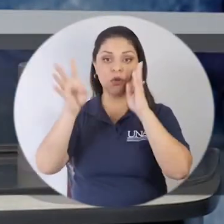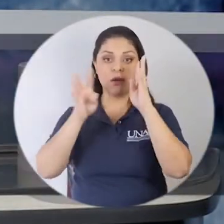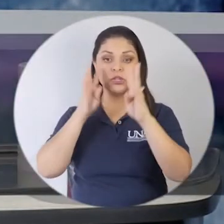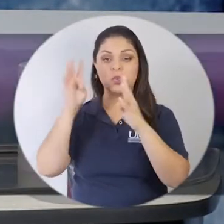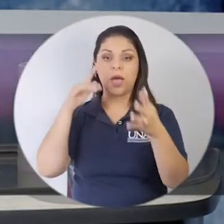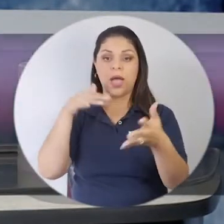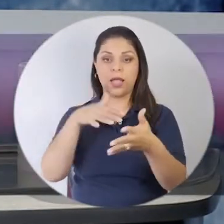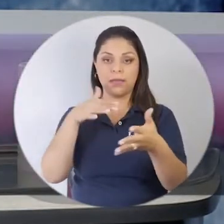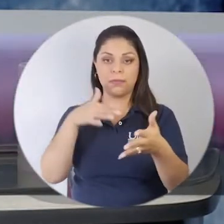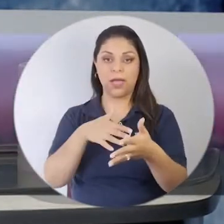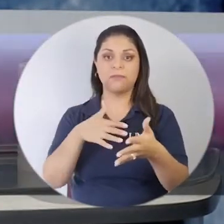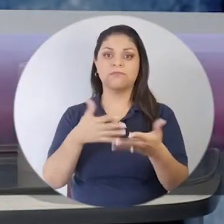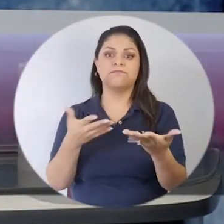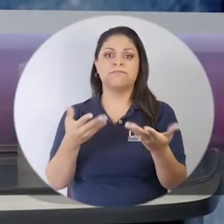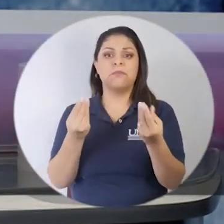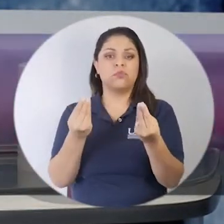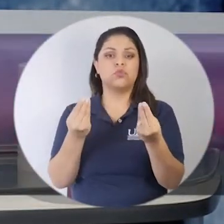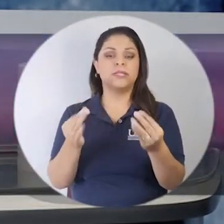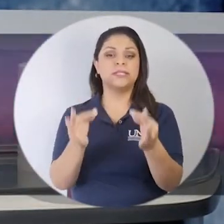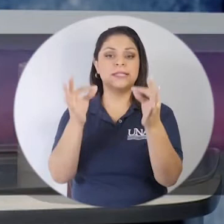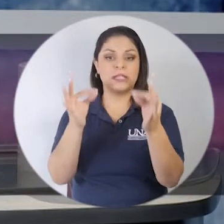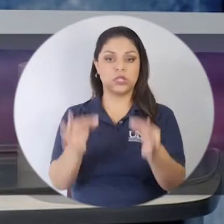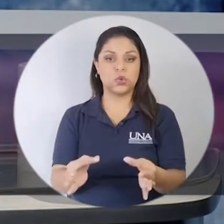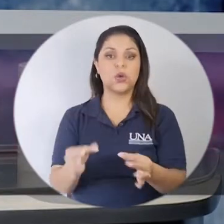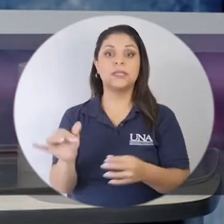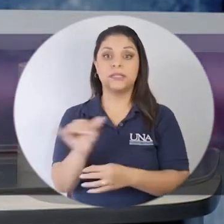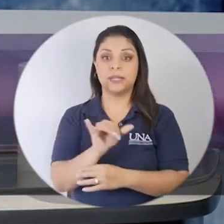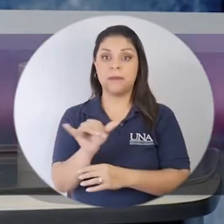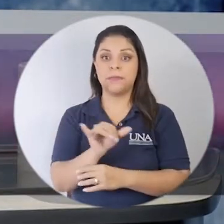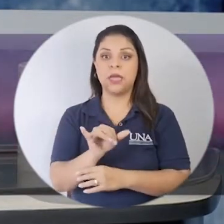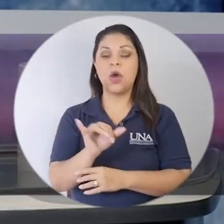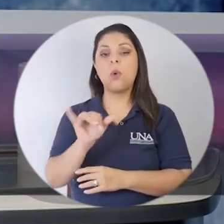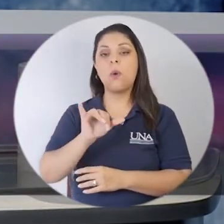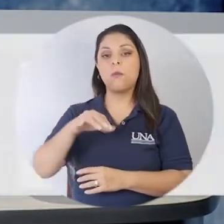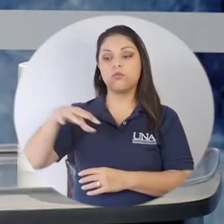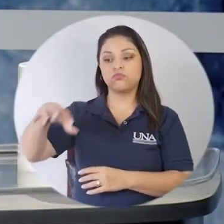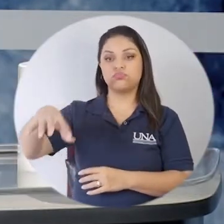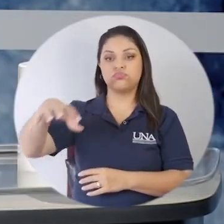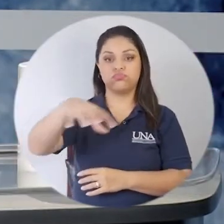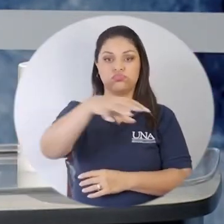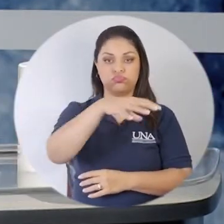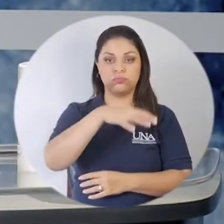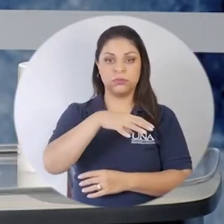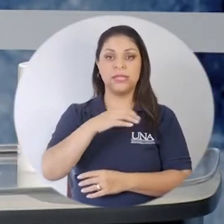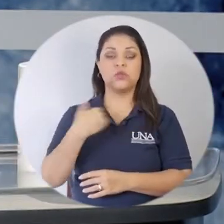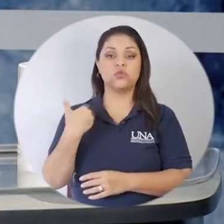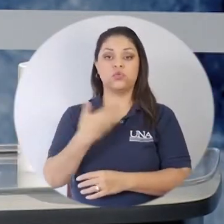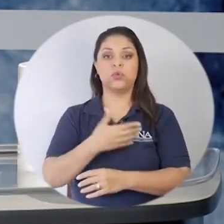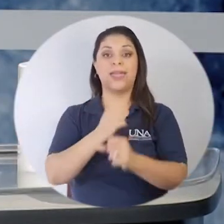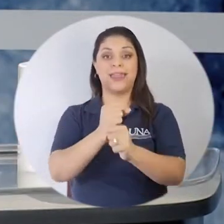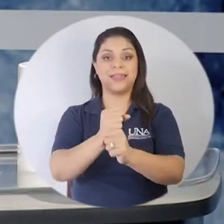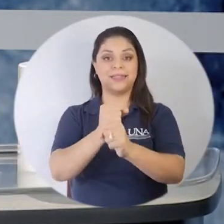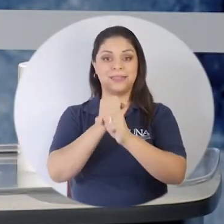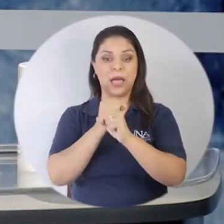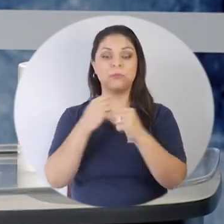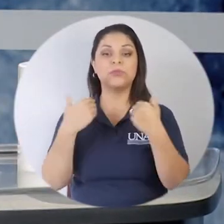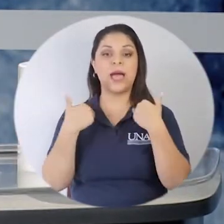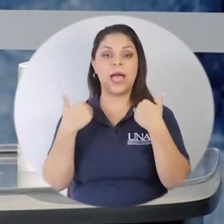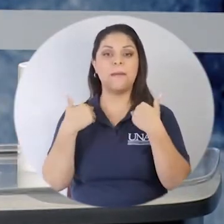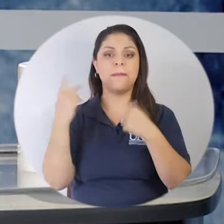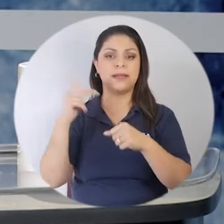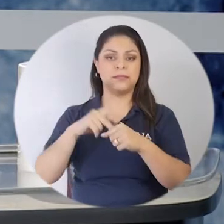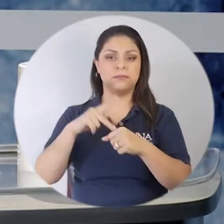innovación académica, se toman muchísimas decisiones también como instancia. Garantizamos que haya